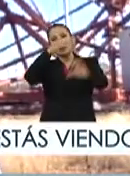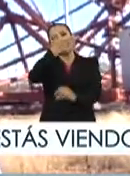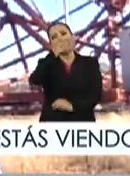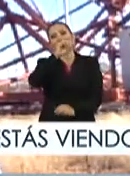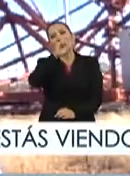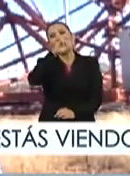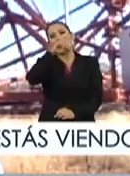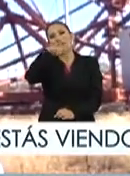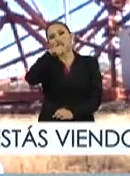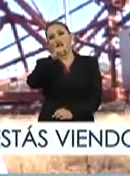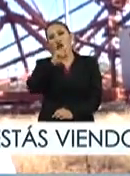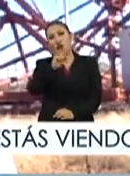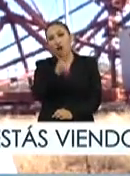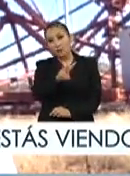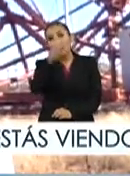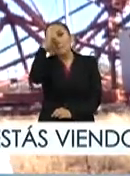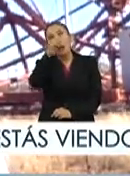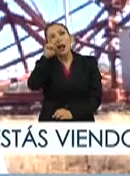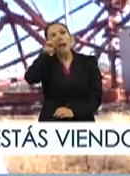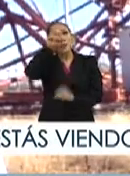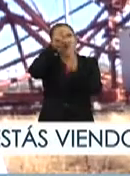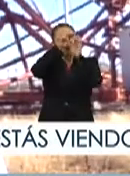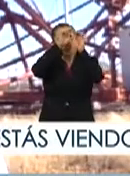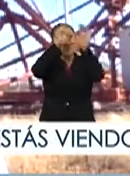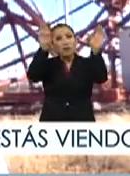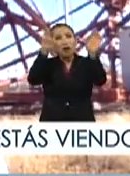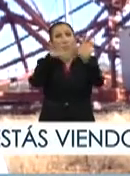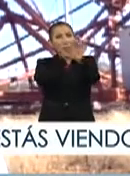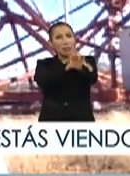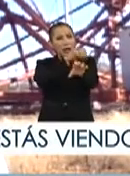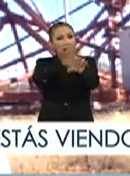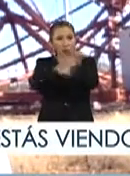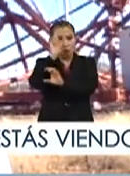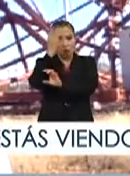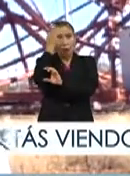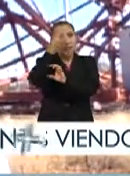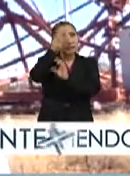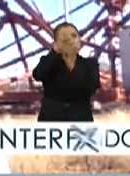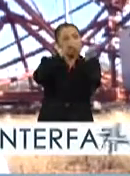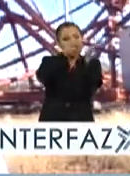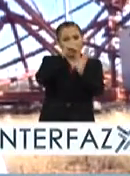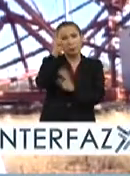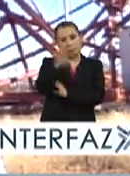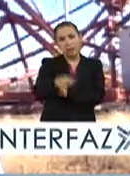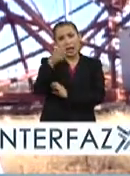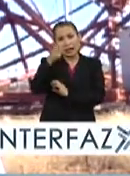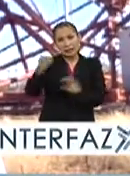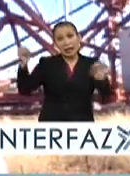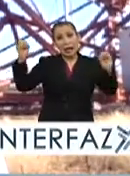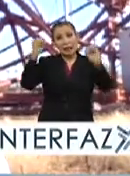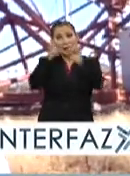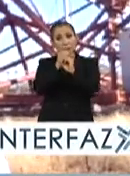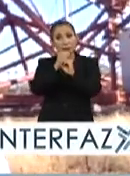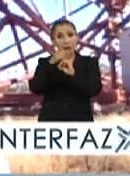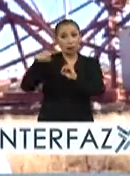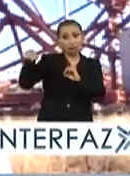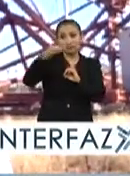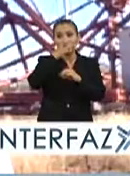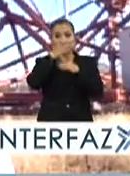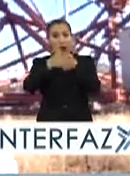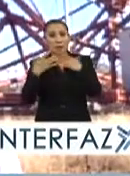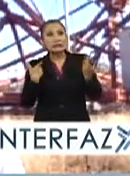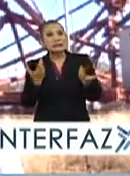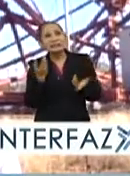un telescopio para detectar fenómenos energéticos del universo. Y sí, es cierto que este eclipse ha causado